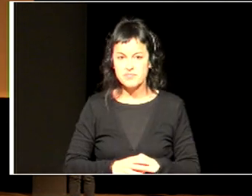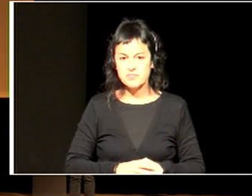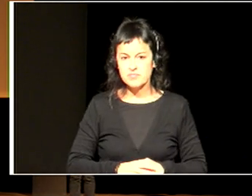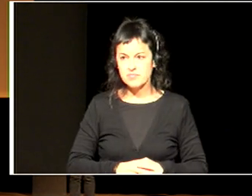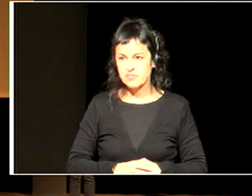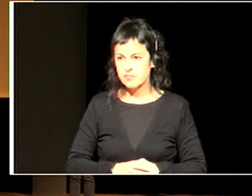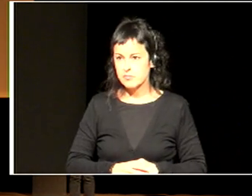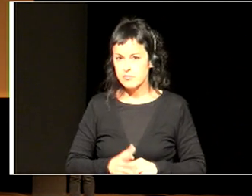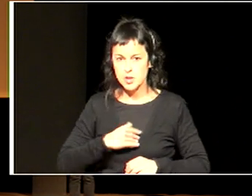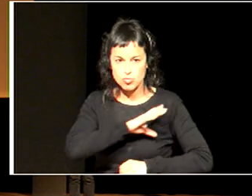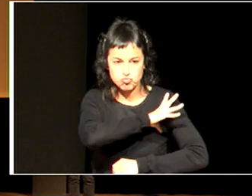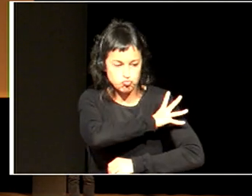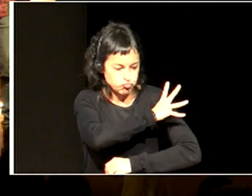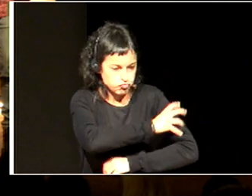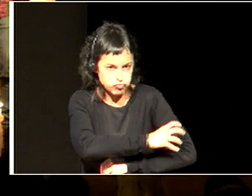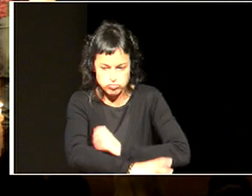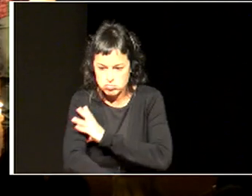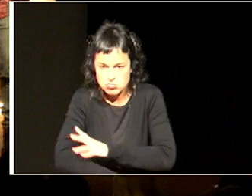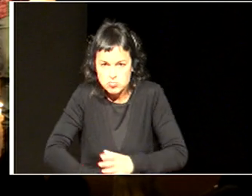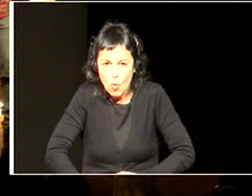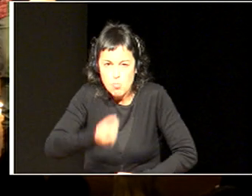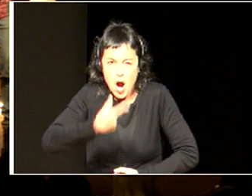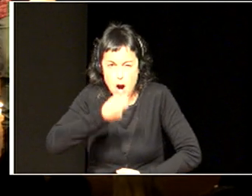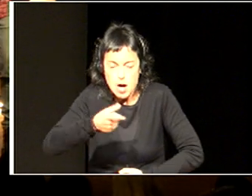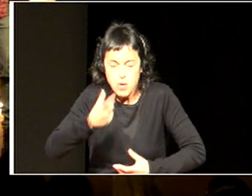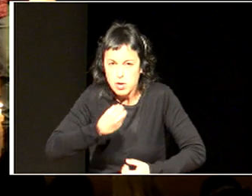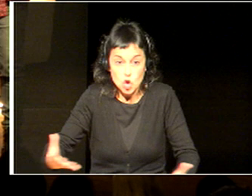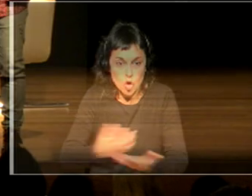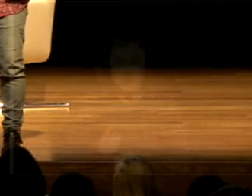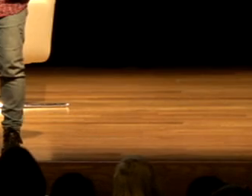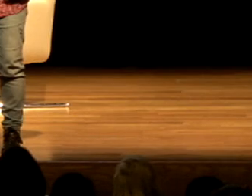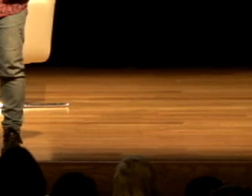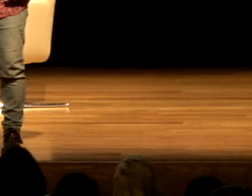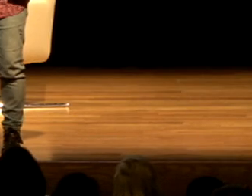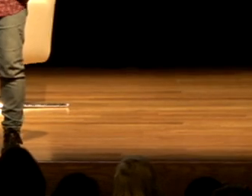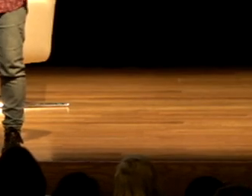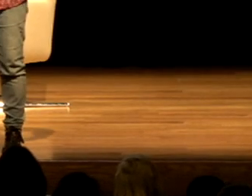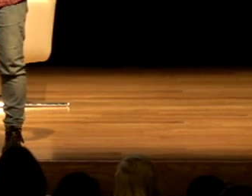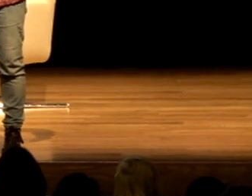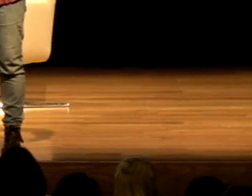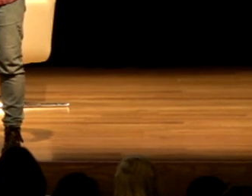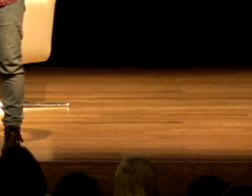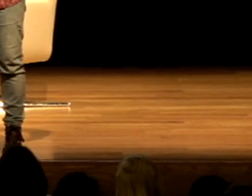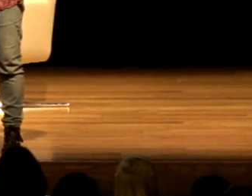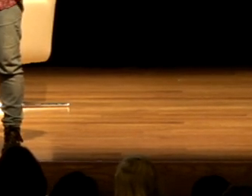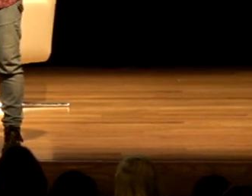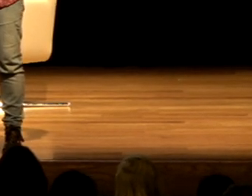la musculatura es como que hubiera tomado anabolizantes todos juntos en el mismo día a los de 25 años